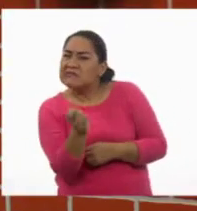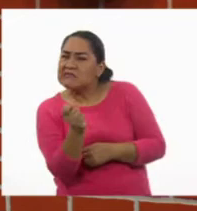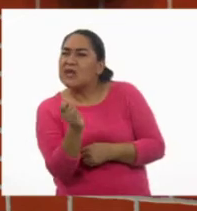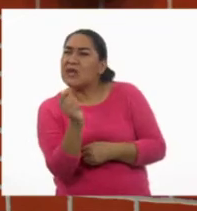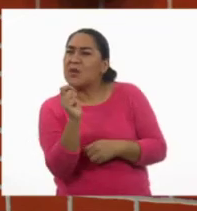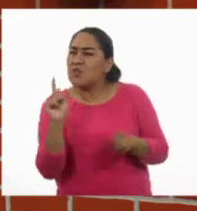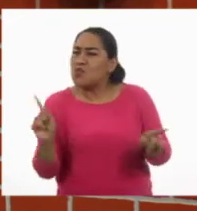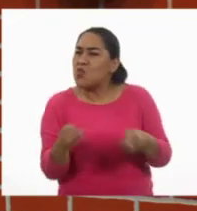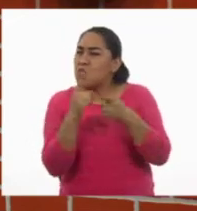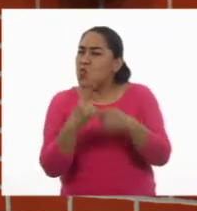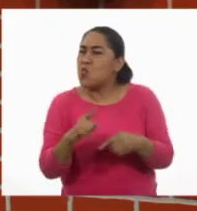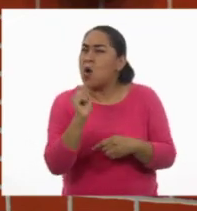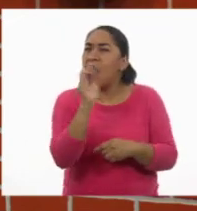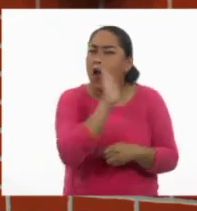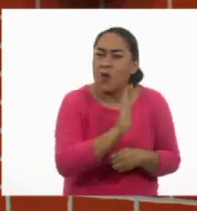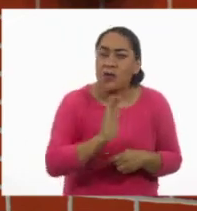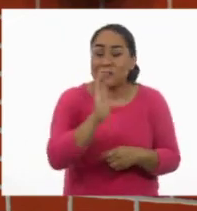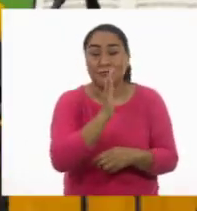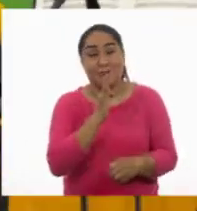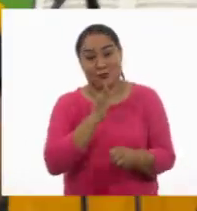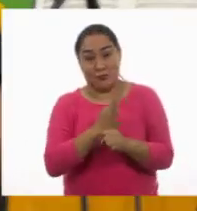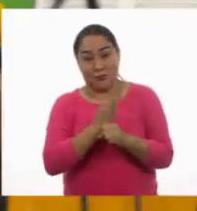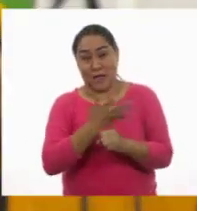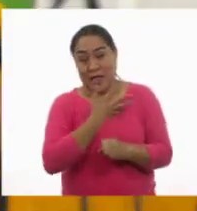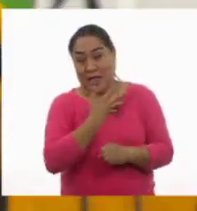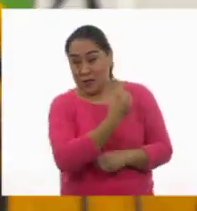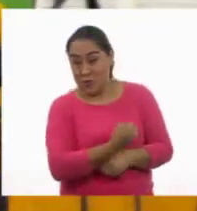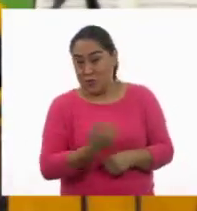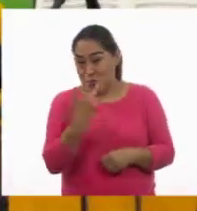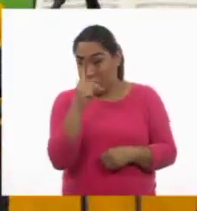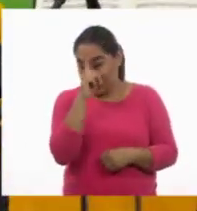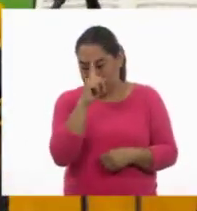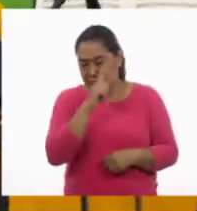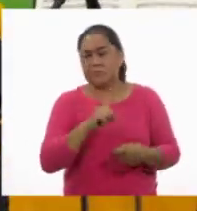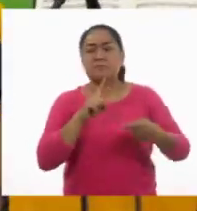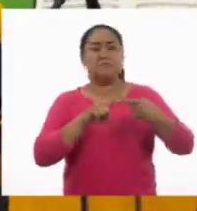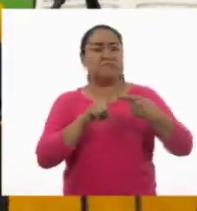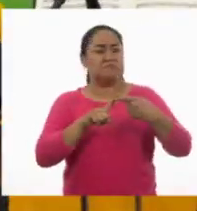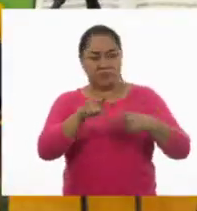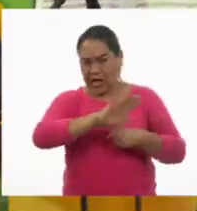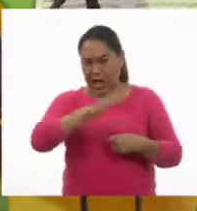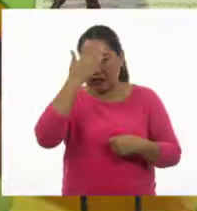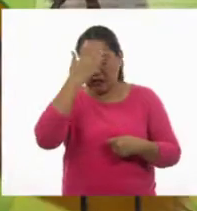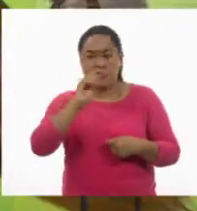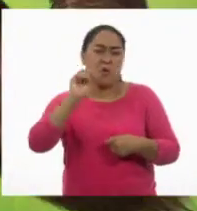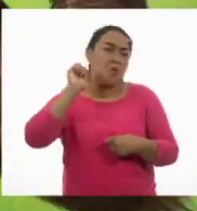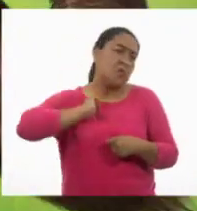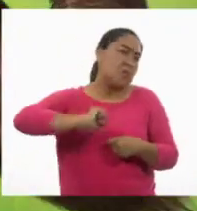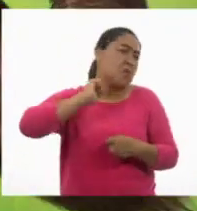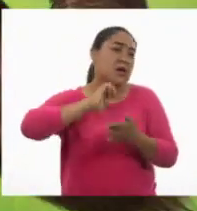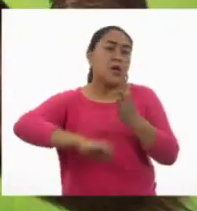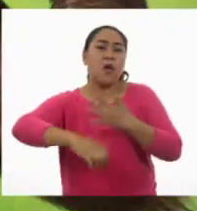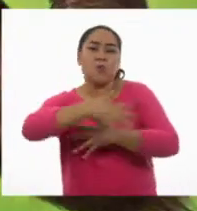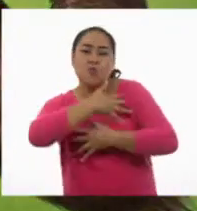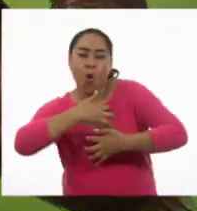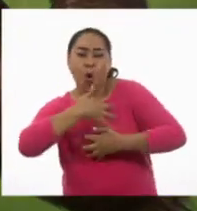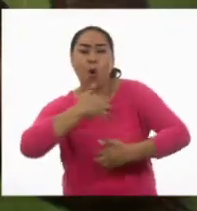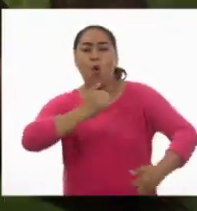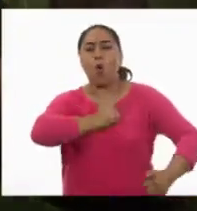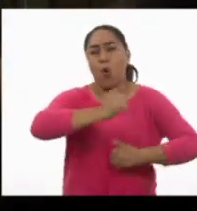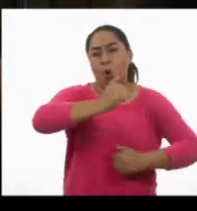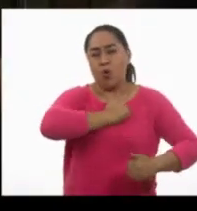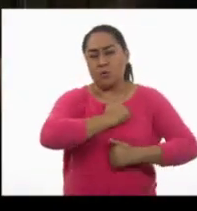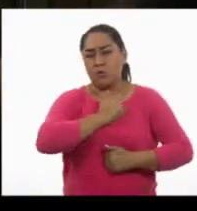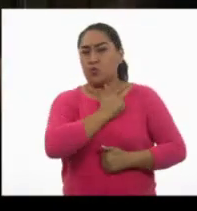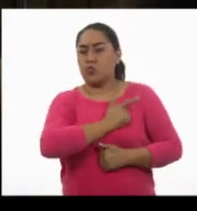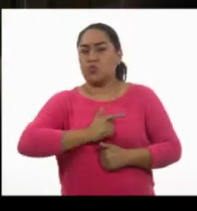a Curiosidades Musicales. Aquí tenemos 8 más. 1. ¿Sabías que a algunos primates, como los monos o los gorilas, les gusta